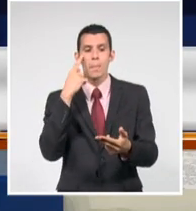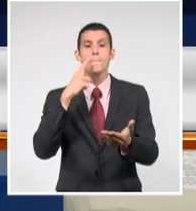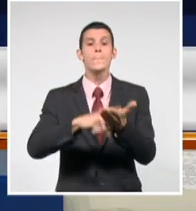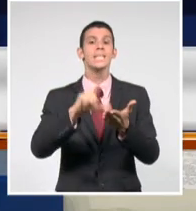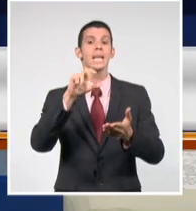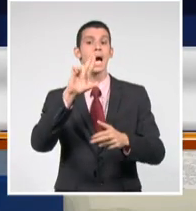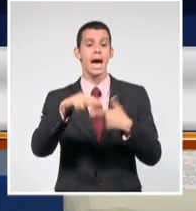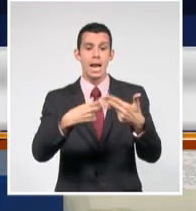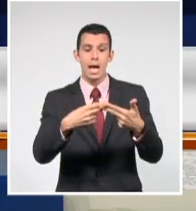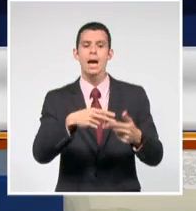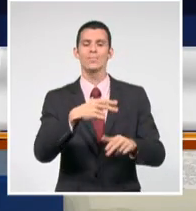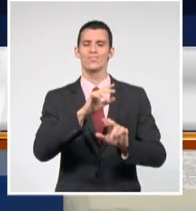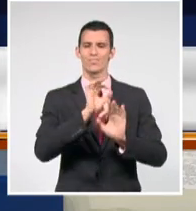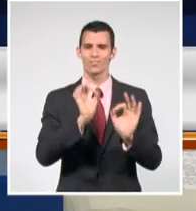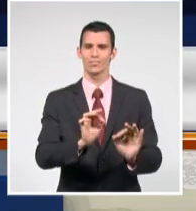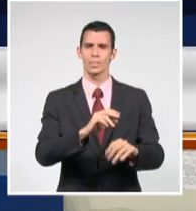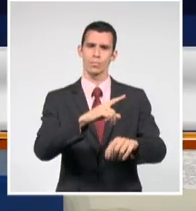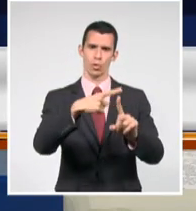acumulan